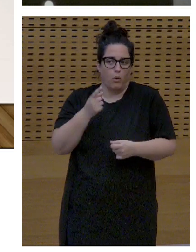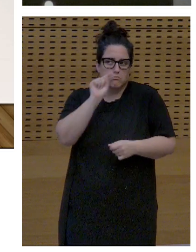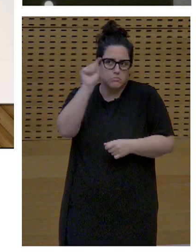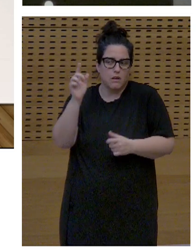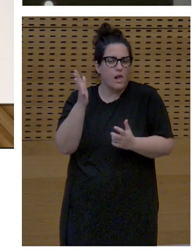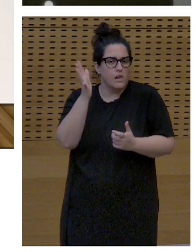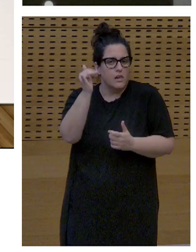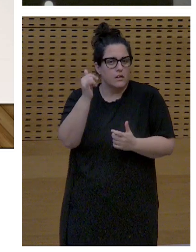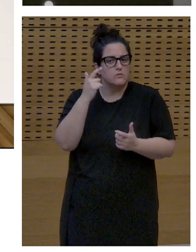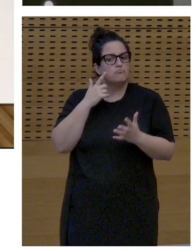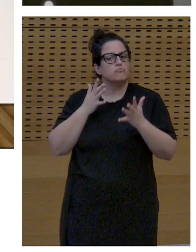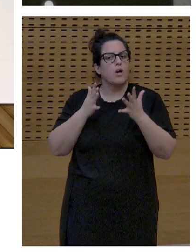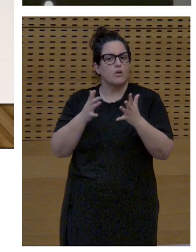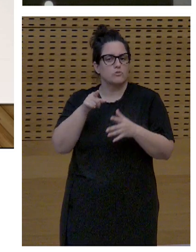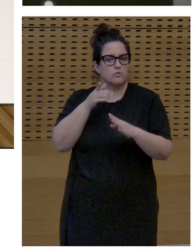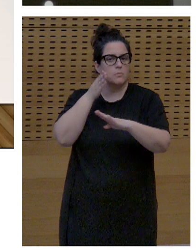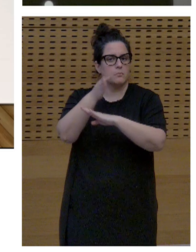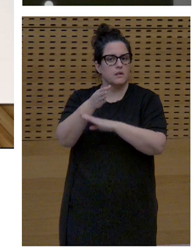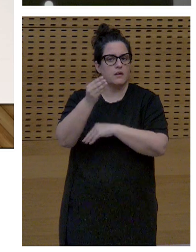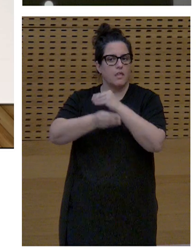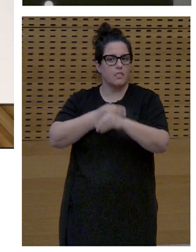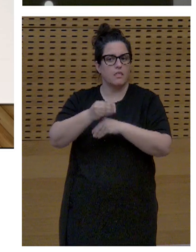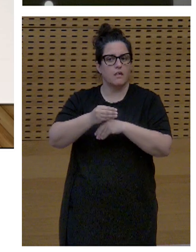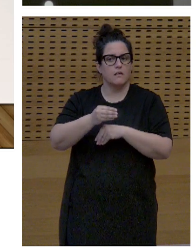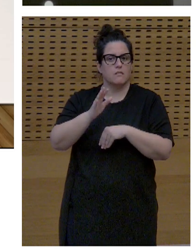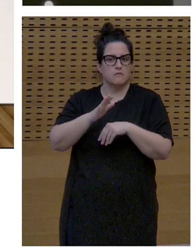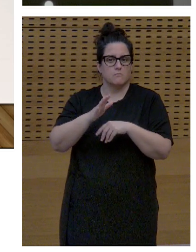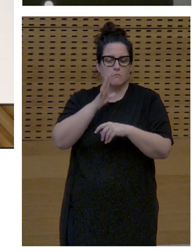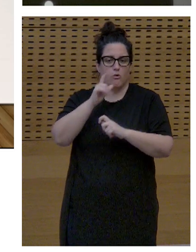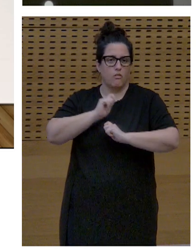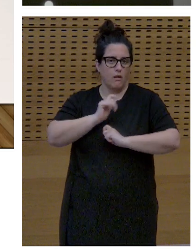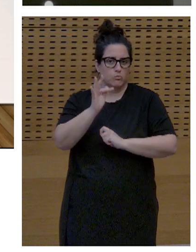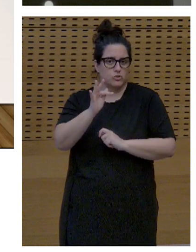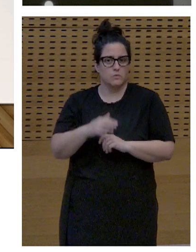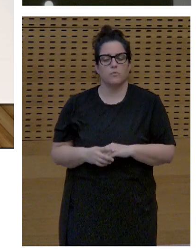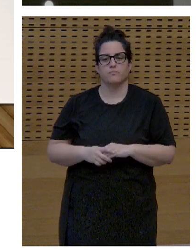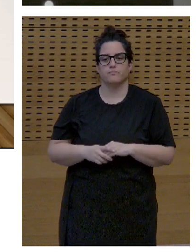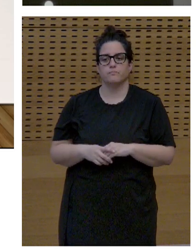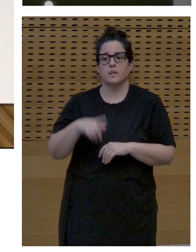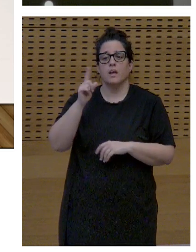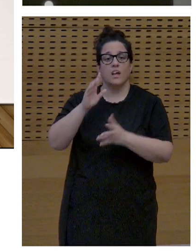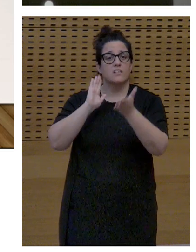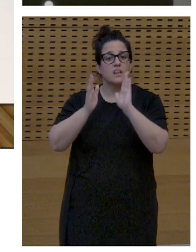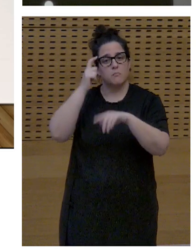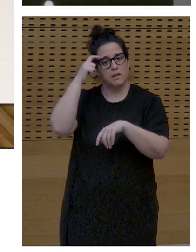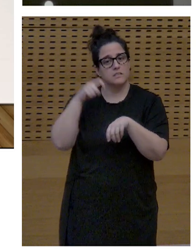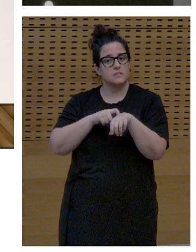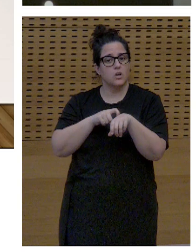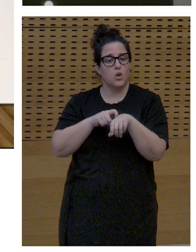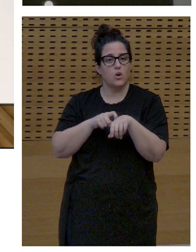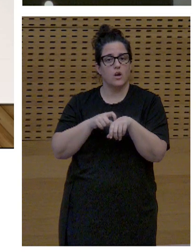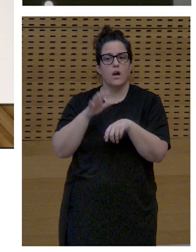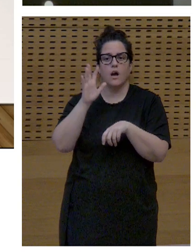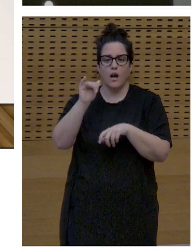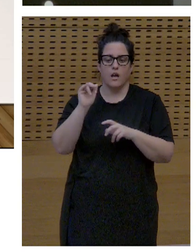son recomendadas y vienen muy bien, La terapia psicológica, lo mismo. Hemos dicho que hay unas fases que hay